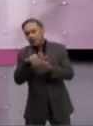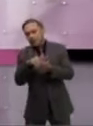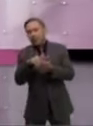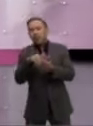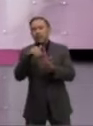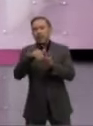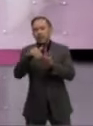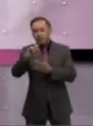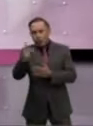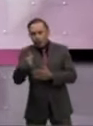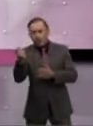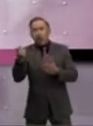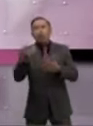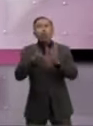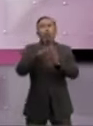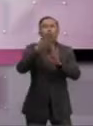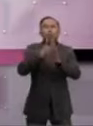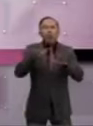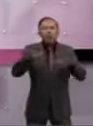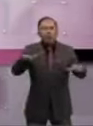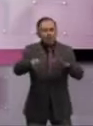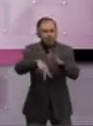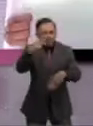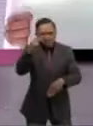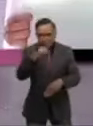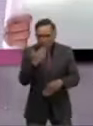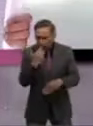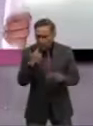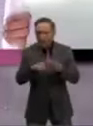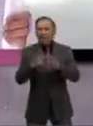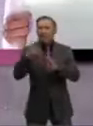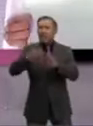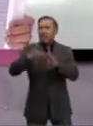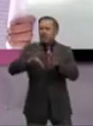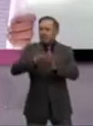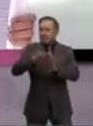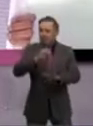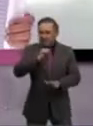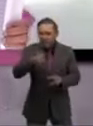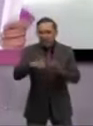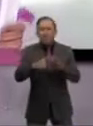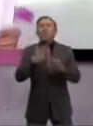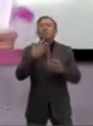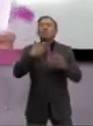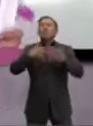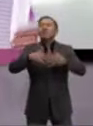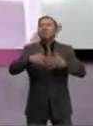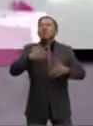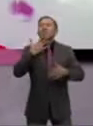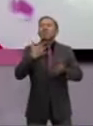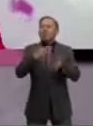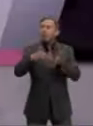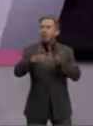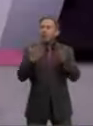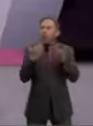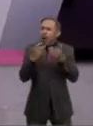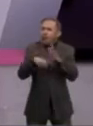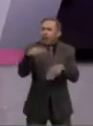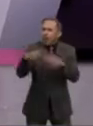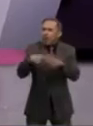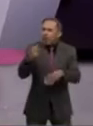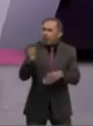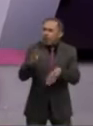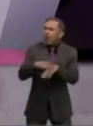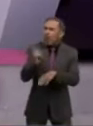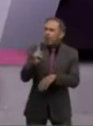hubo ni aeropuertos, no hubo ni trenes, no hubo ni refinería. Que me explique, por favor. Natalia. Bueno,